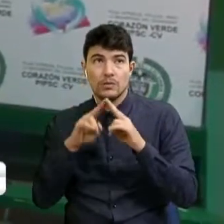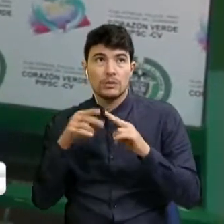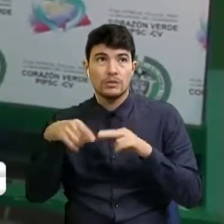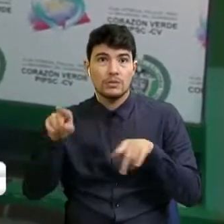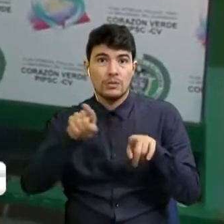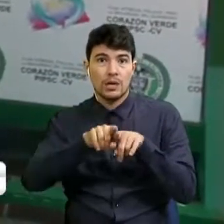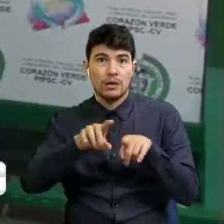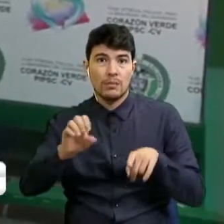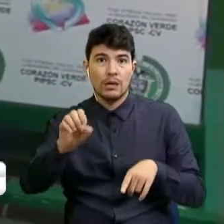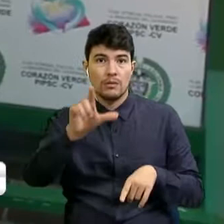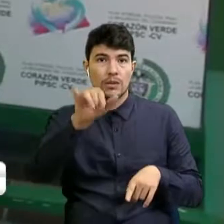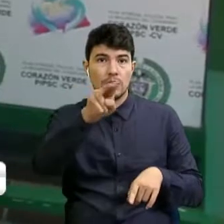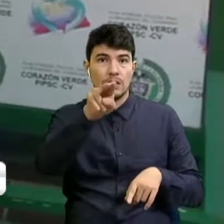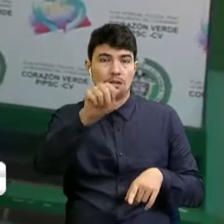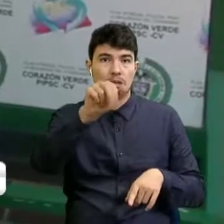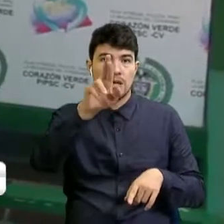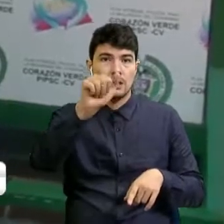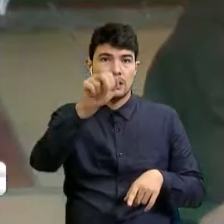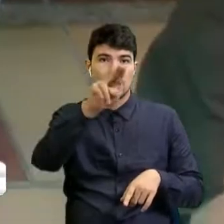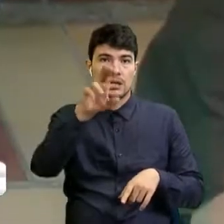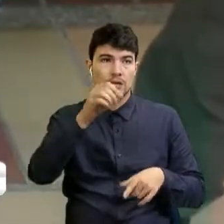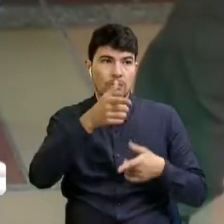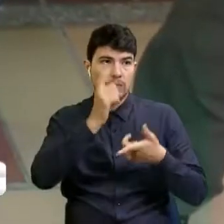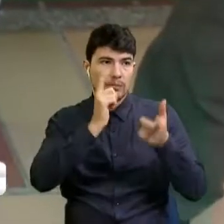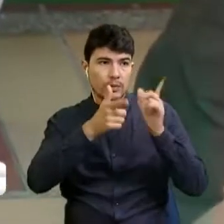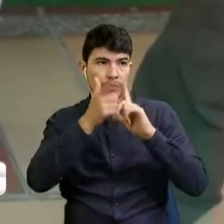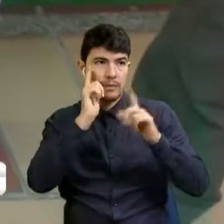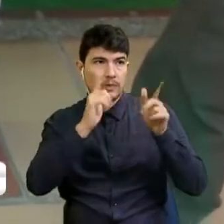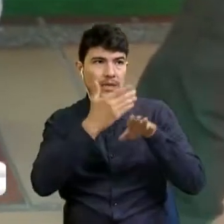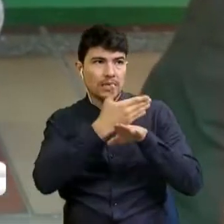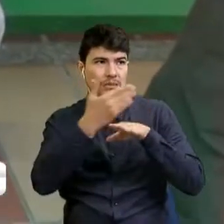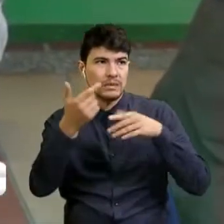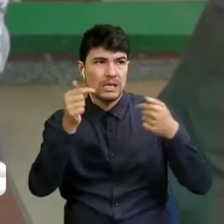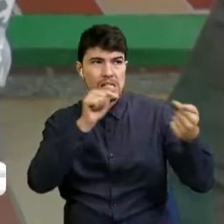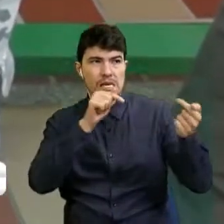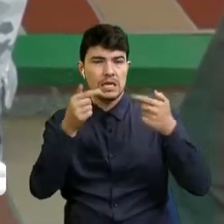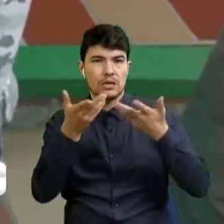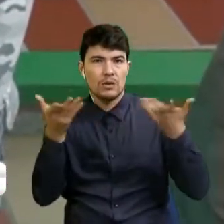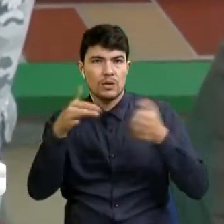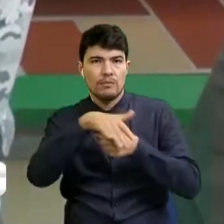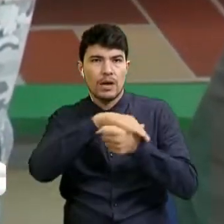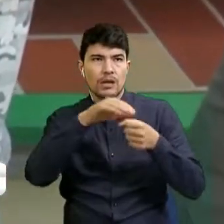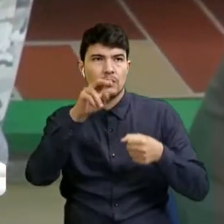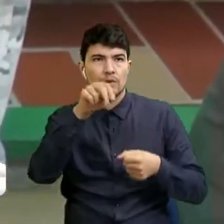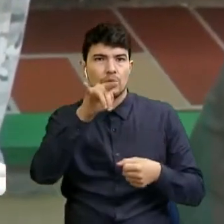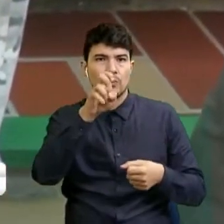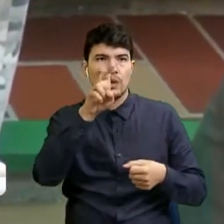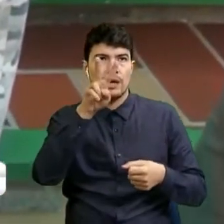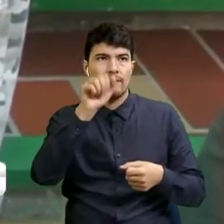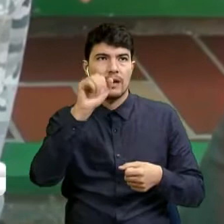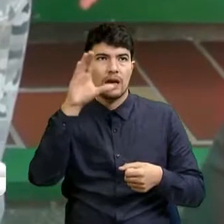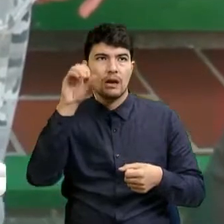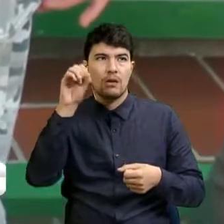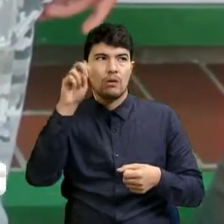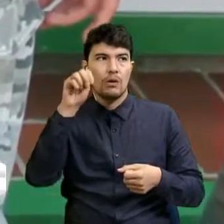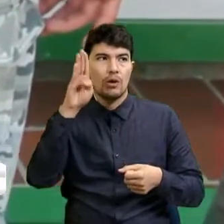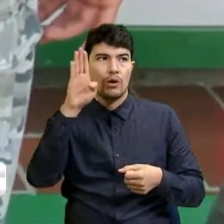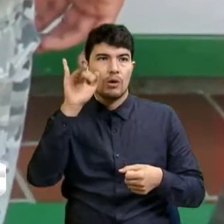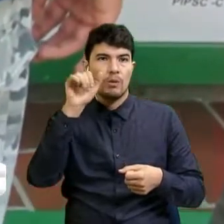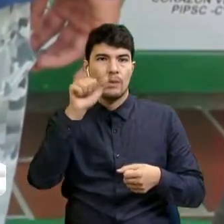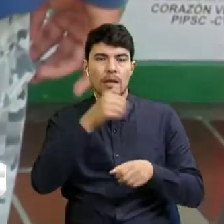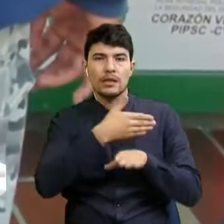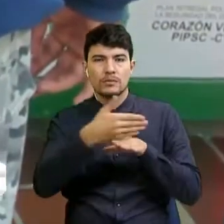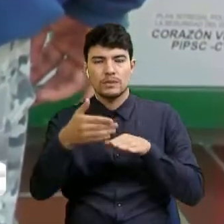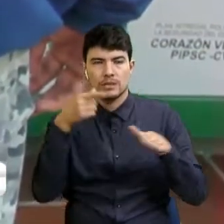lizarazo dispararon contra su víctima luego de una discusión en el barrio nueva colombia y luego huyeron del lugar